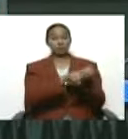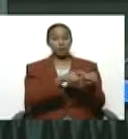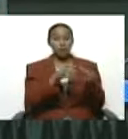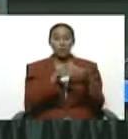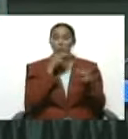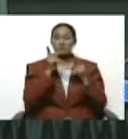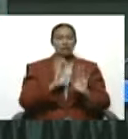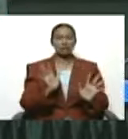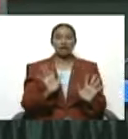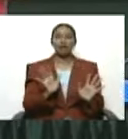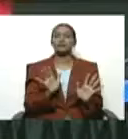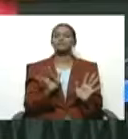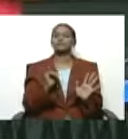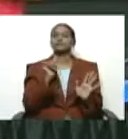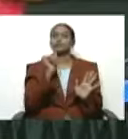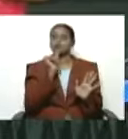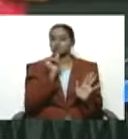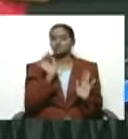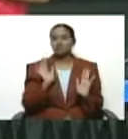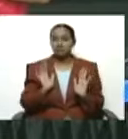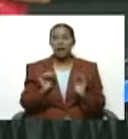Y se anotan a favor de la revolución.